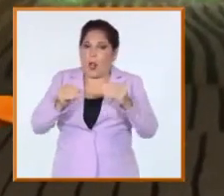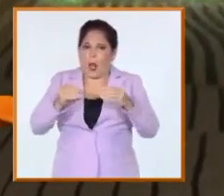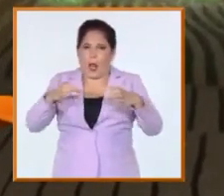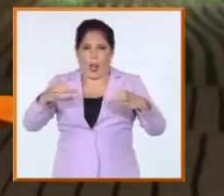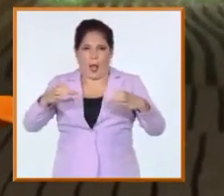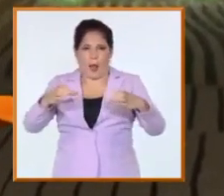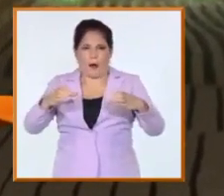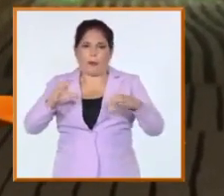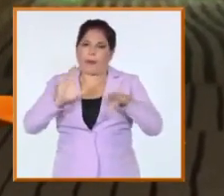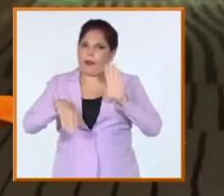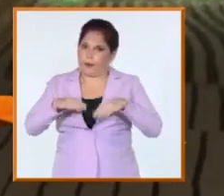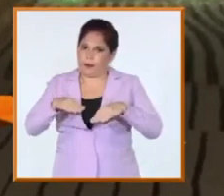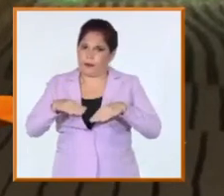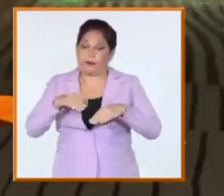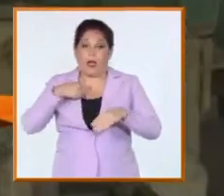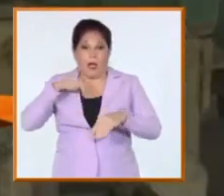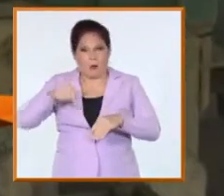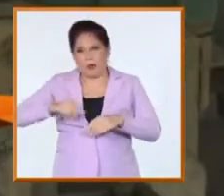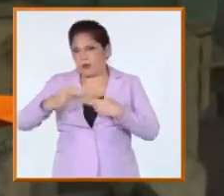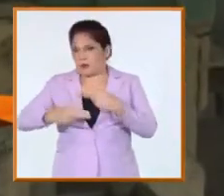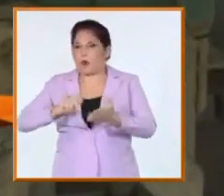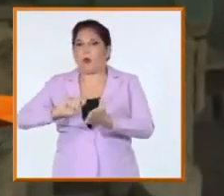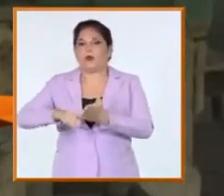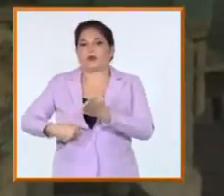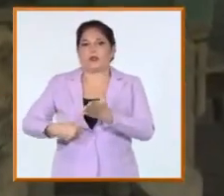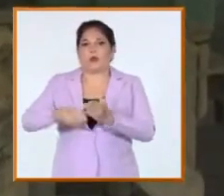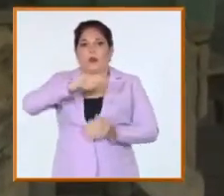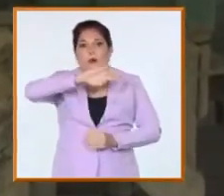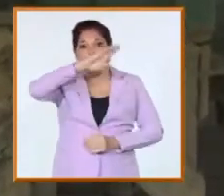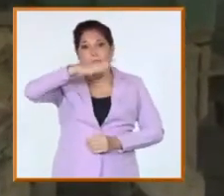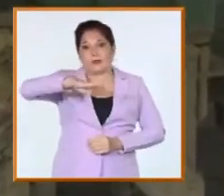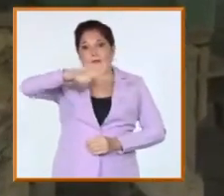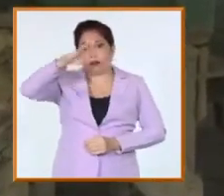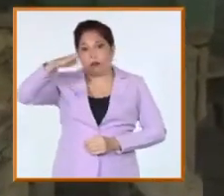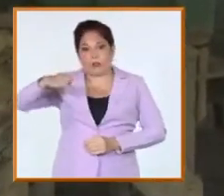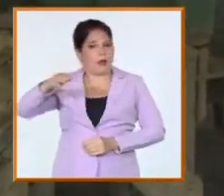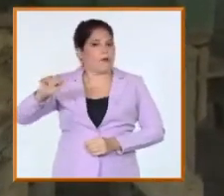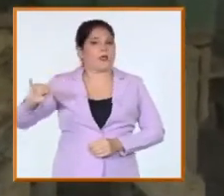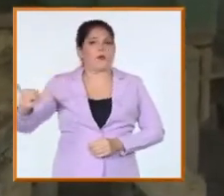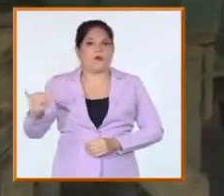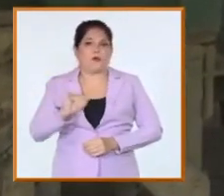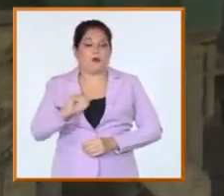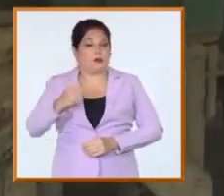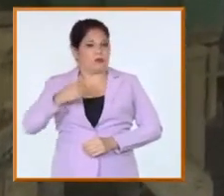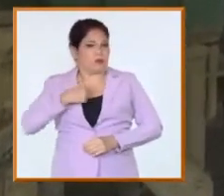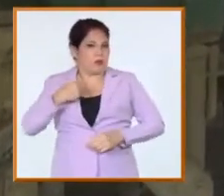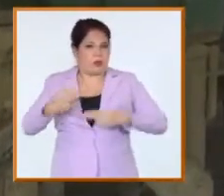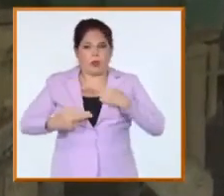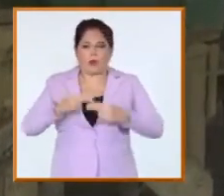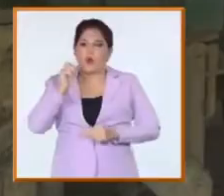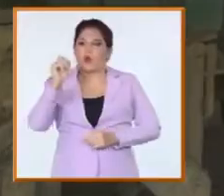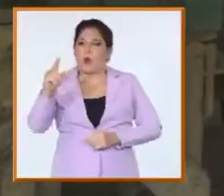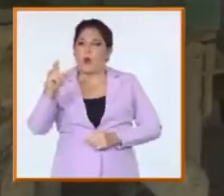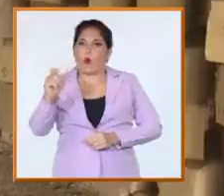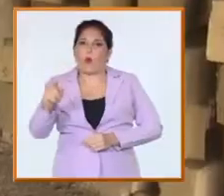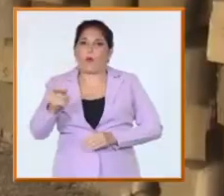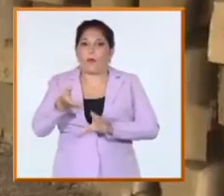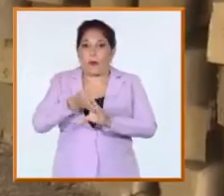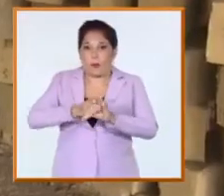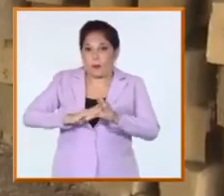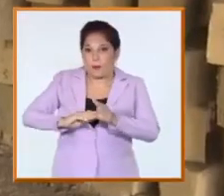grandecito y a la mejor estoy contratado con con El Tejar grande de ploma yo le compro las pastillas